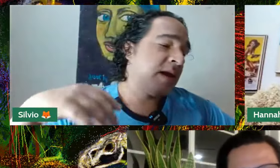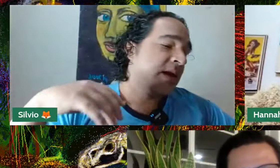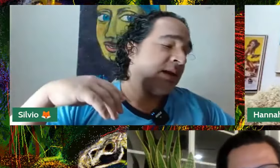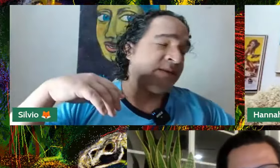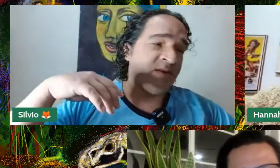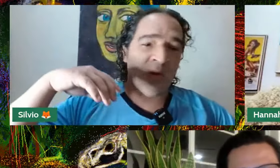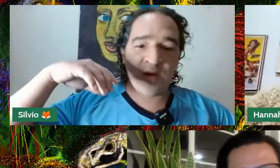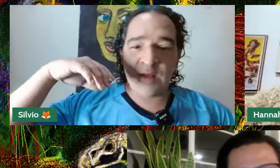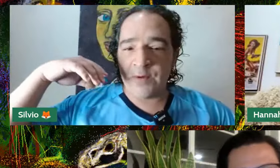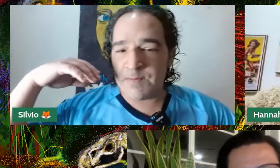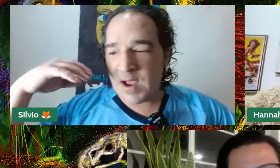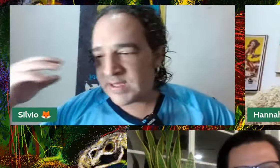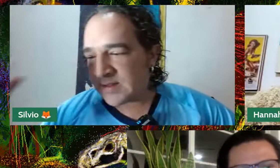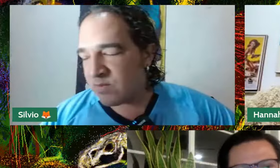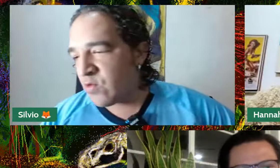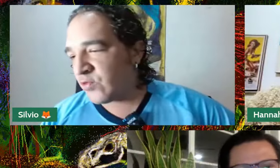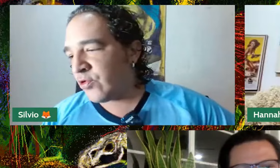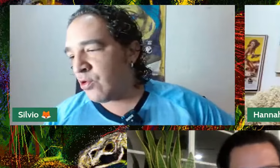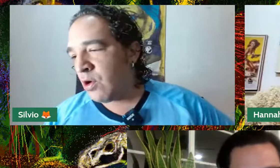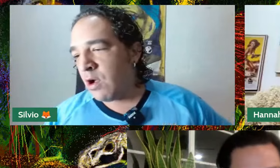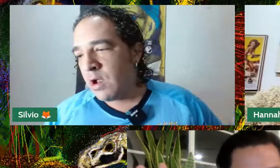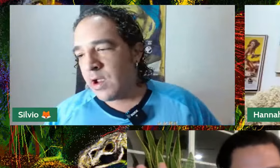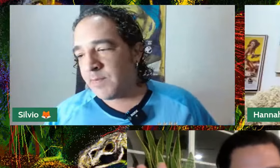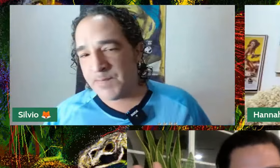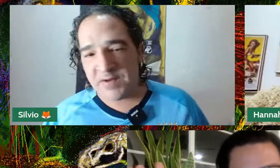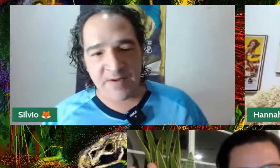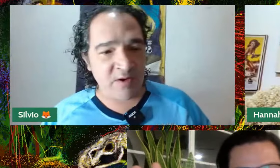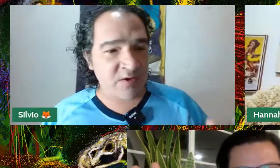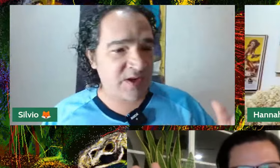acabar, el ser humano es la peor plaga de este mundo,